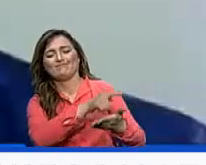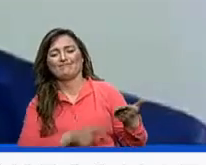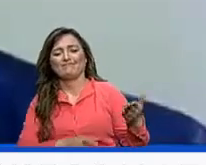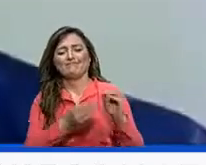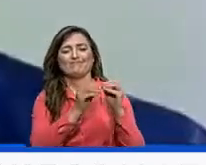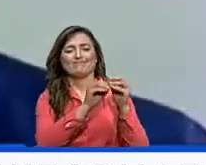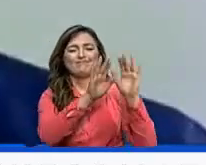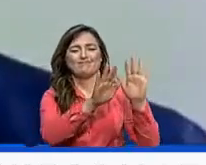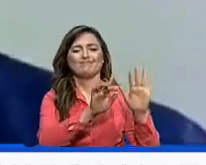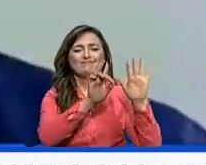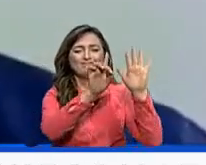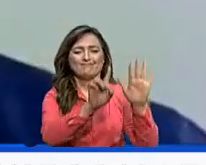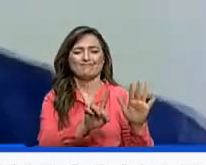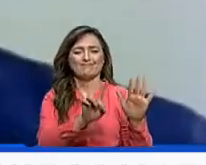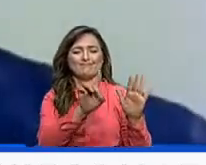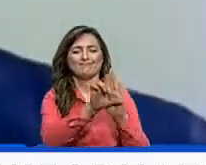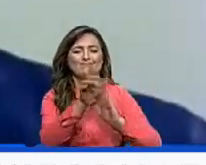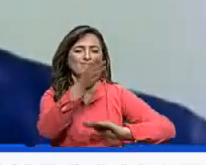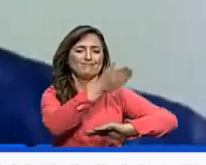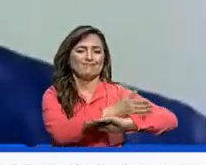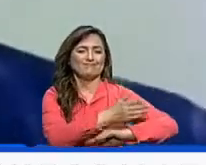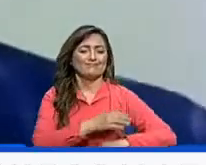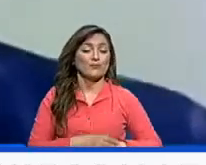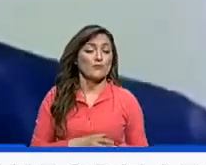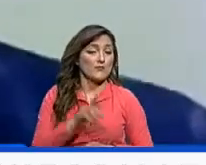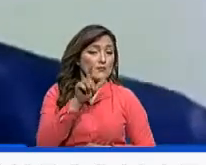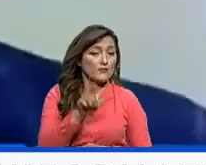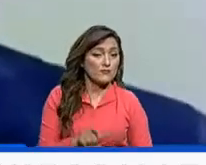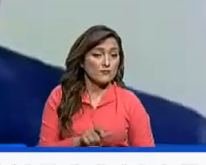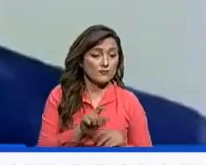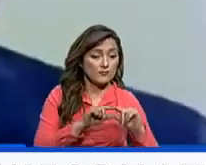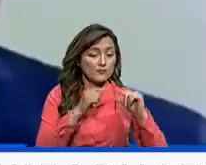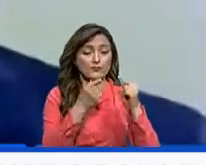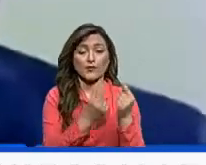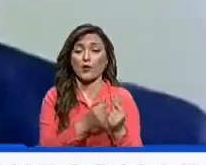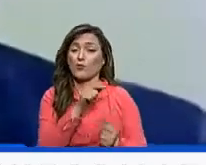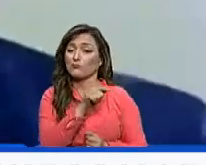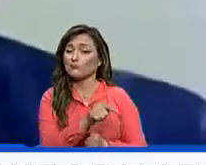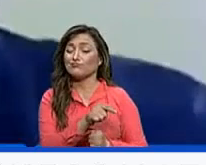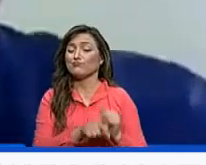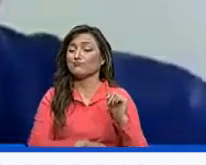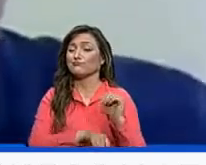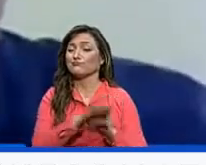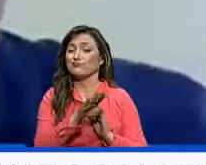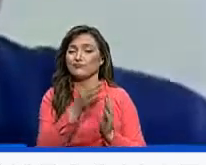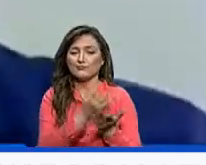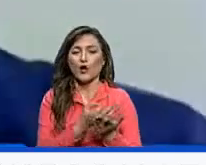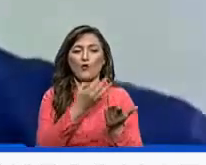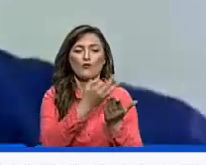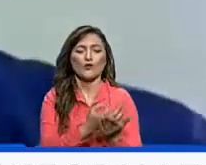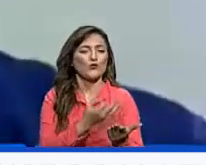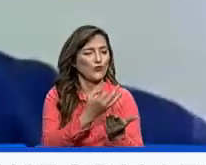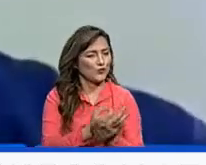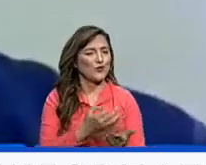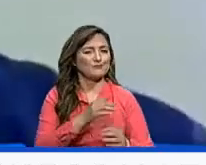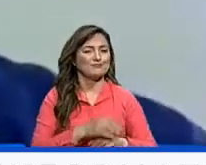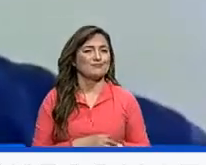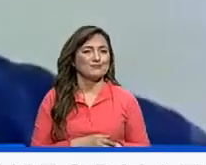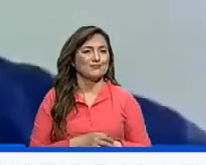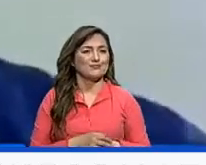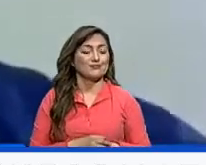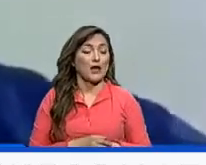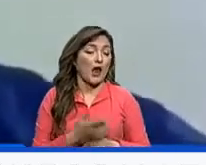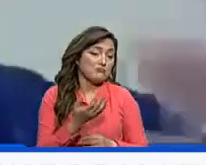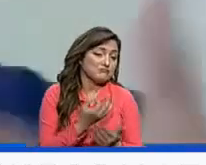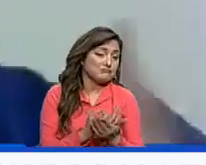numeral 16 en la ley anterior, que era la persona de ese grupo poblacional es la que más facturas podía pedir. Por lo tanto, tienes más